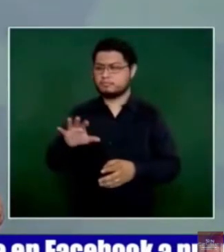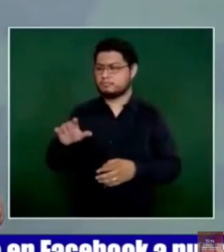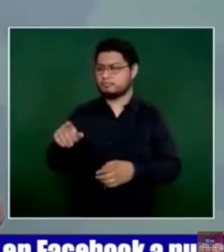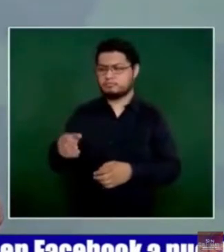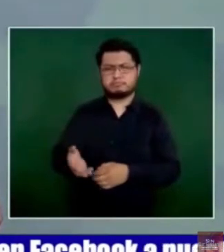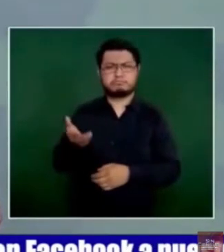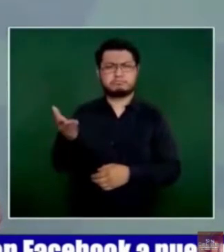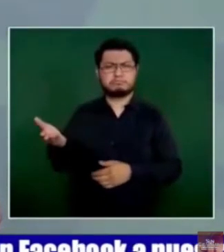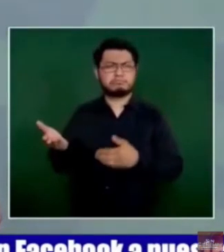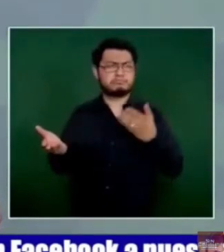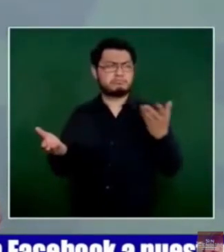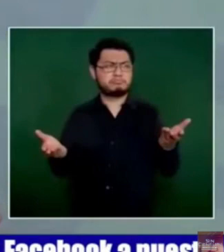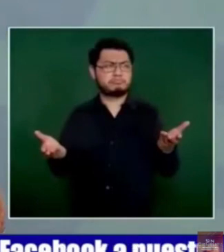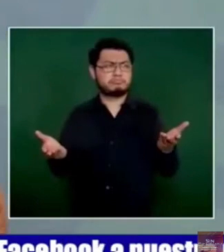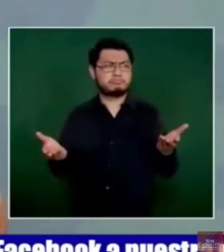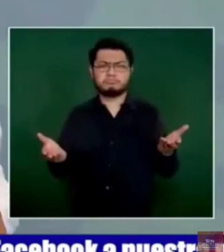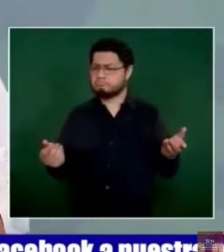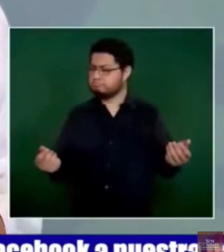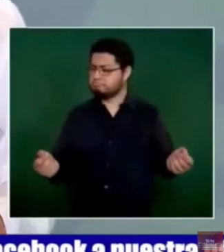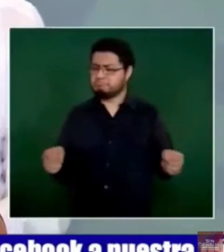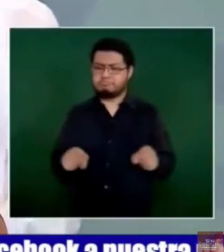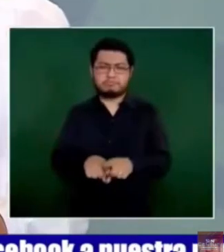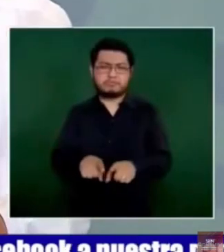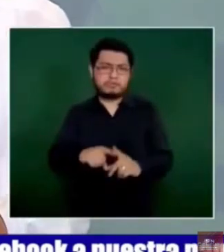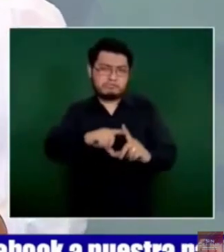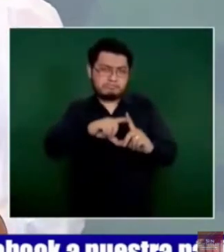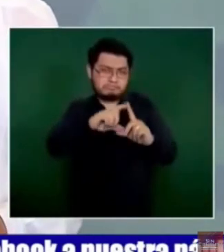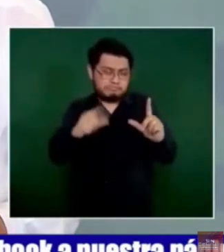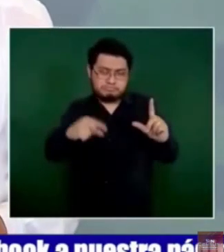reaccionarios también son mexicanos.